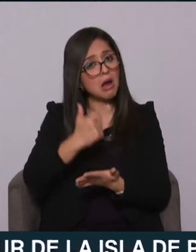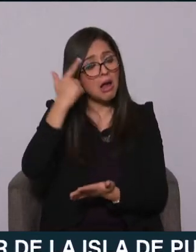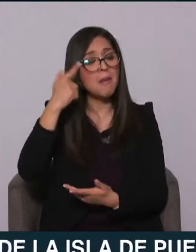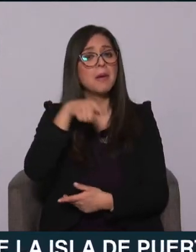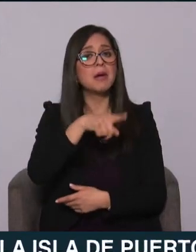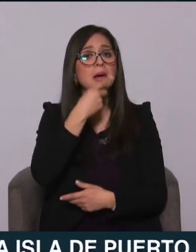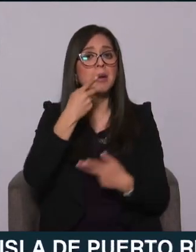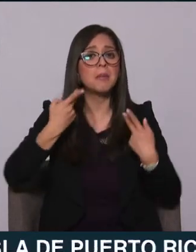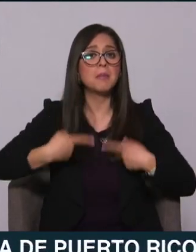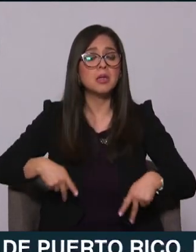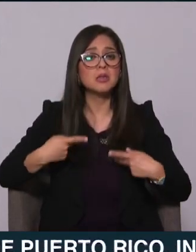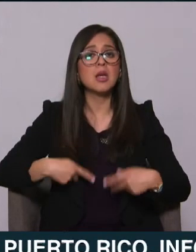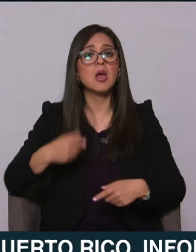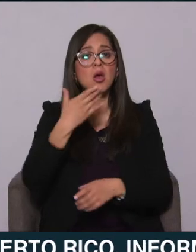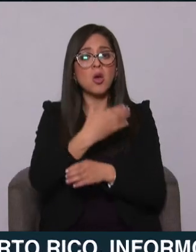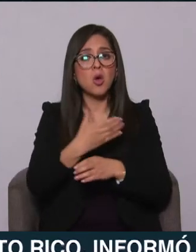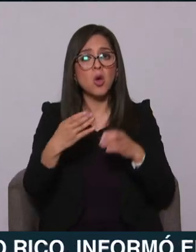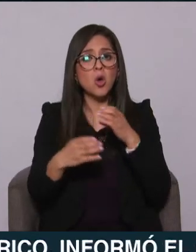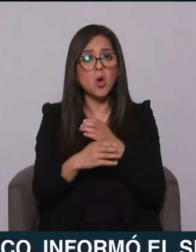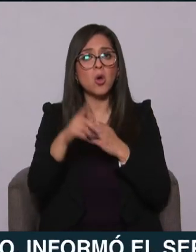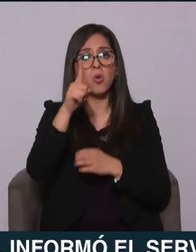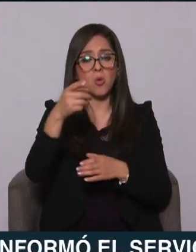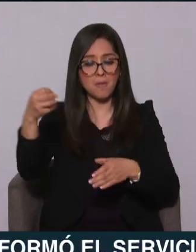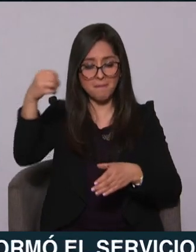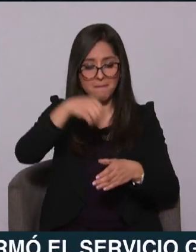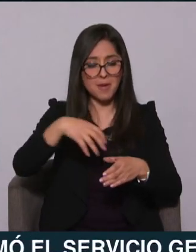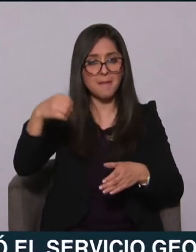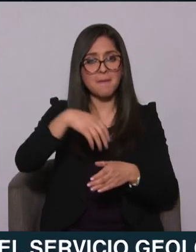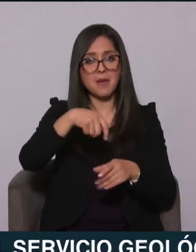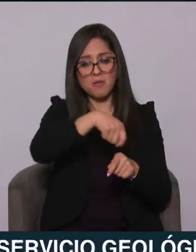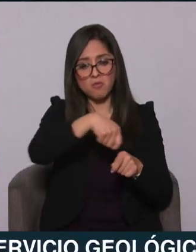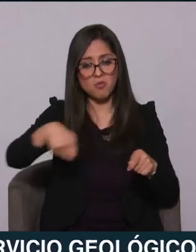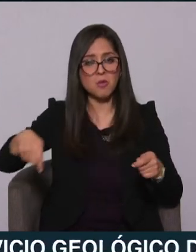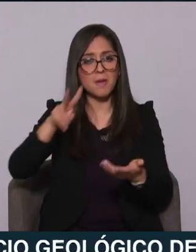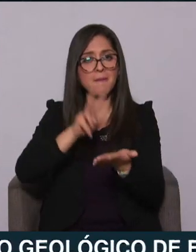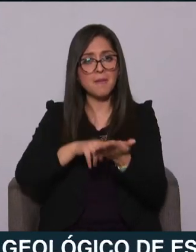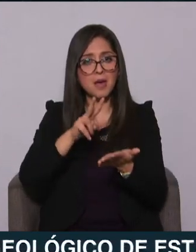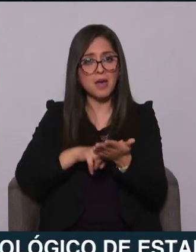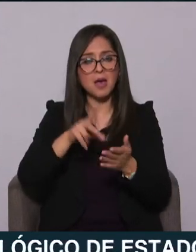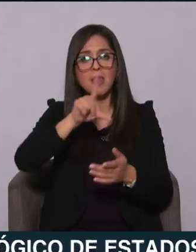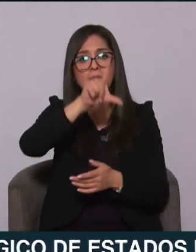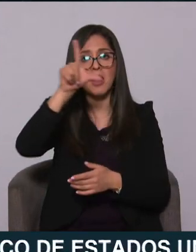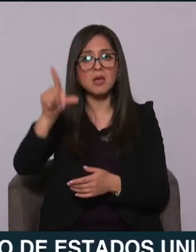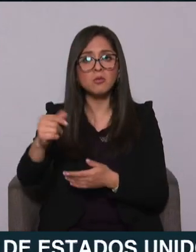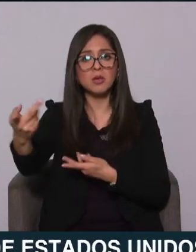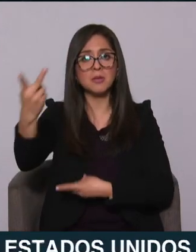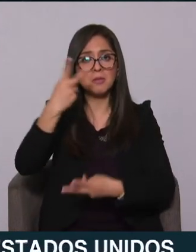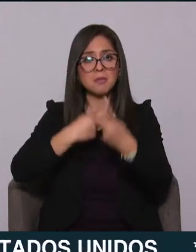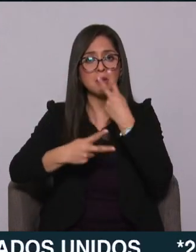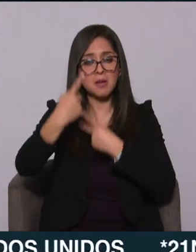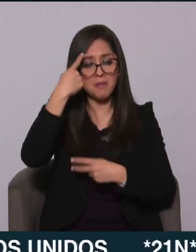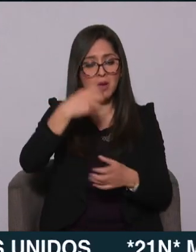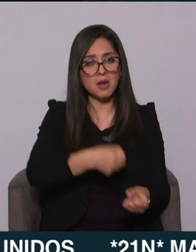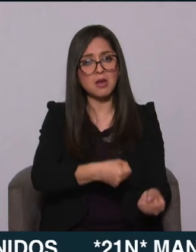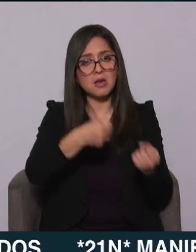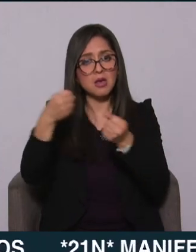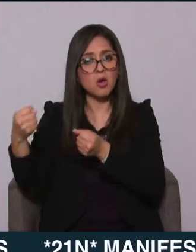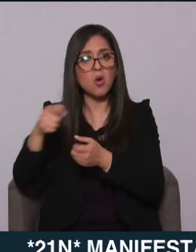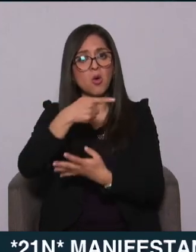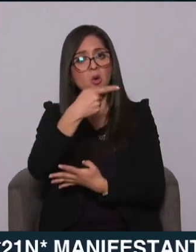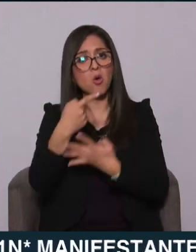víctima que ponga varias cosas de valor en una maleta, la cual pasarán a recoger, entre otras medidas